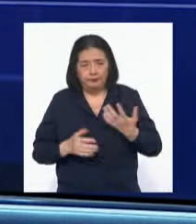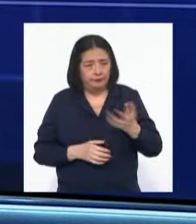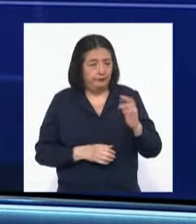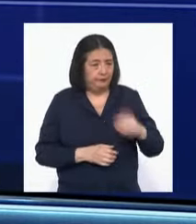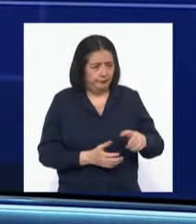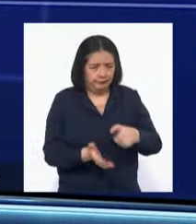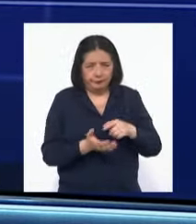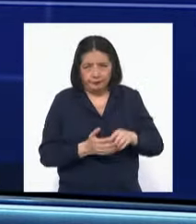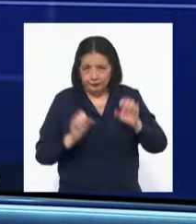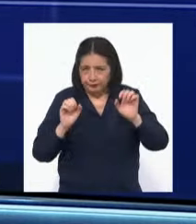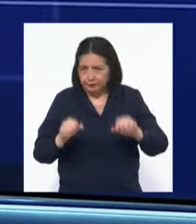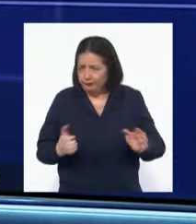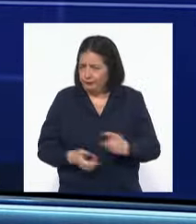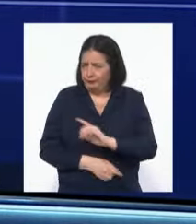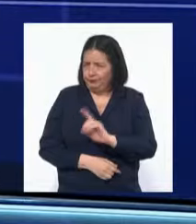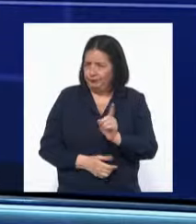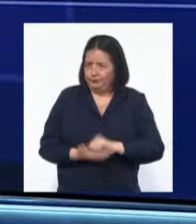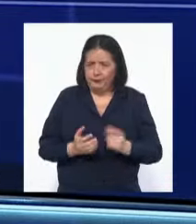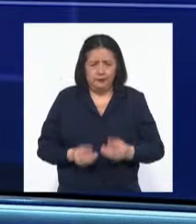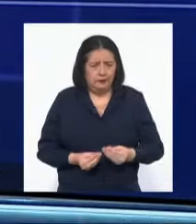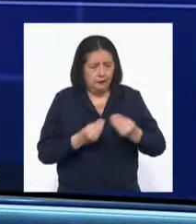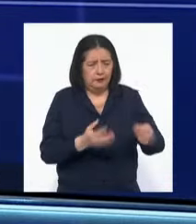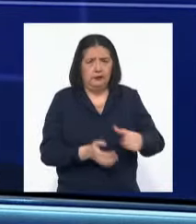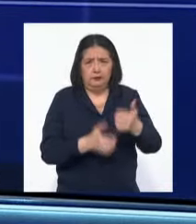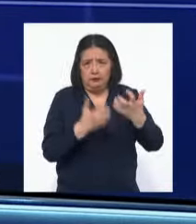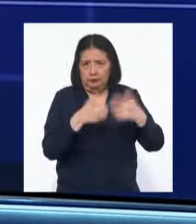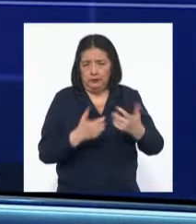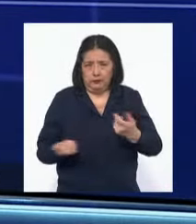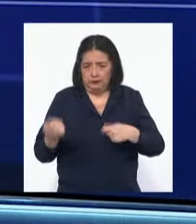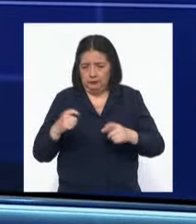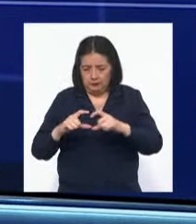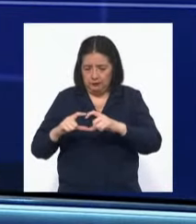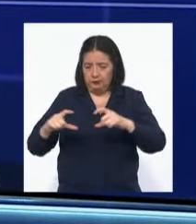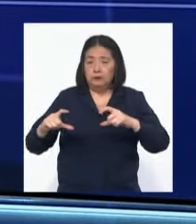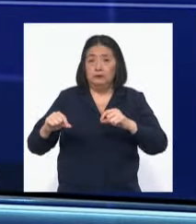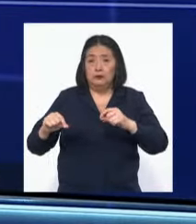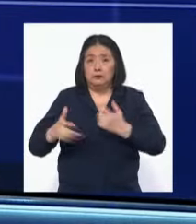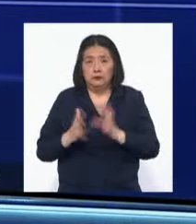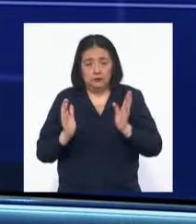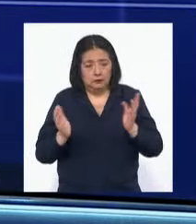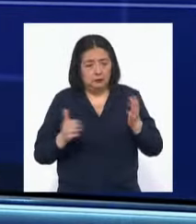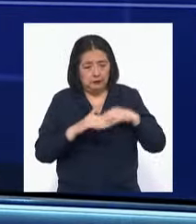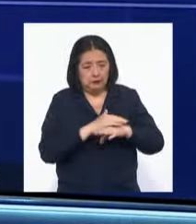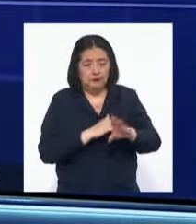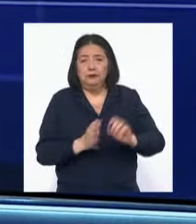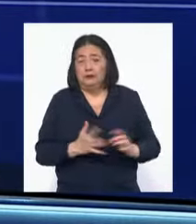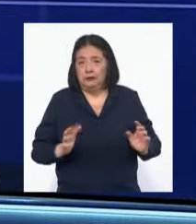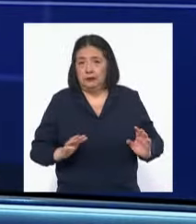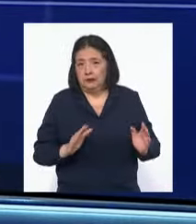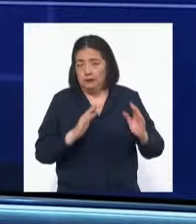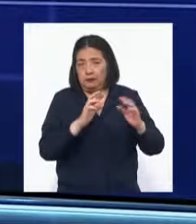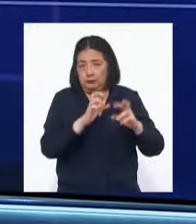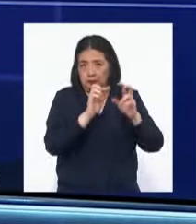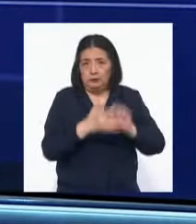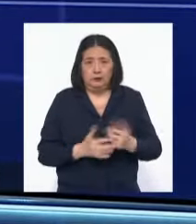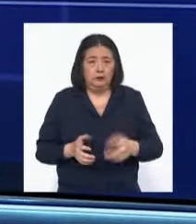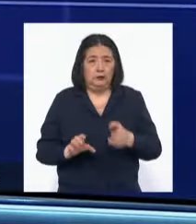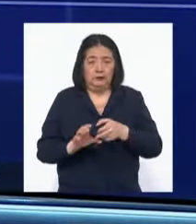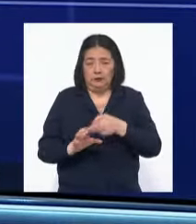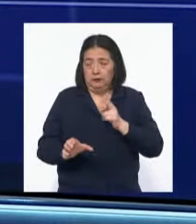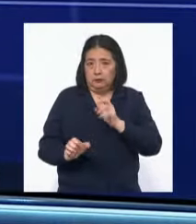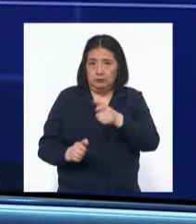Ellos exigen dejar sin efecto la tercerización de la venta de boletos que lo llevan al santuario Inca y la renuncia de